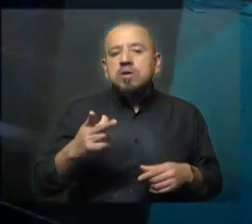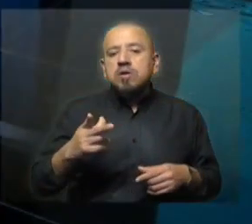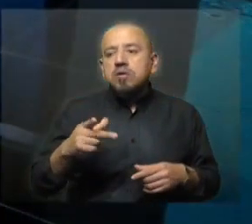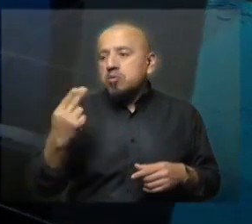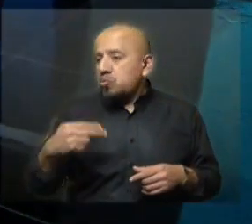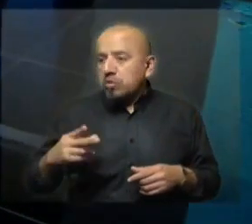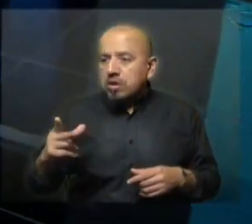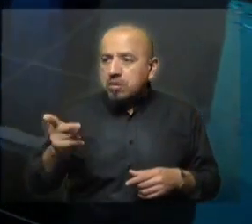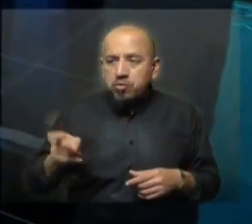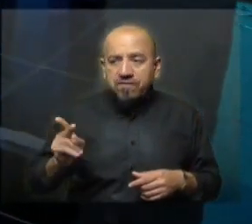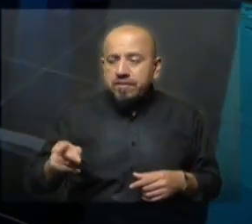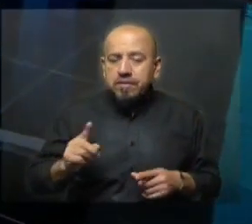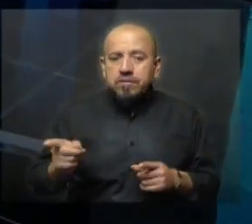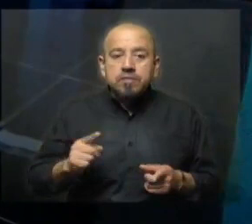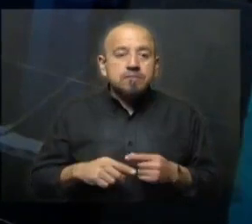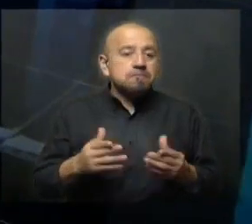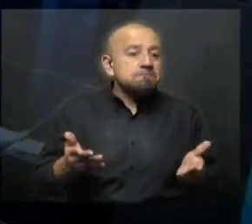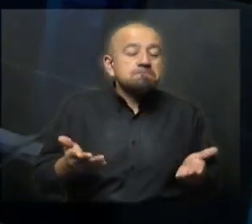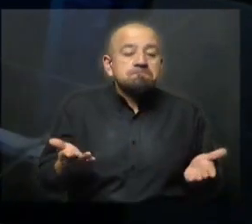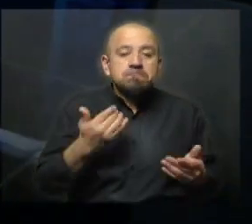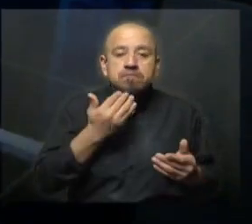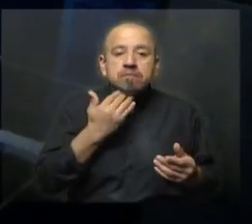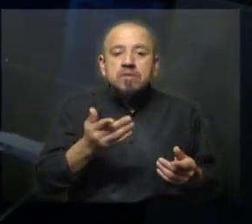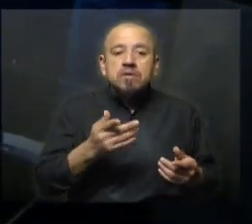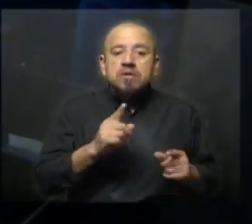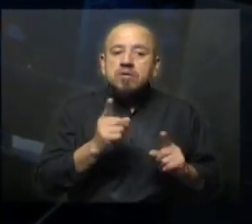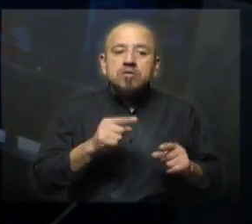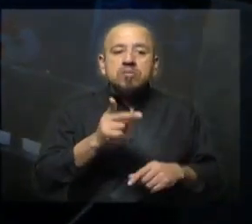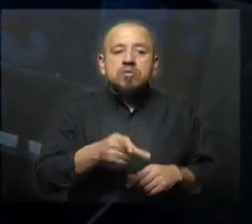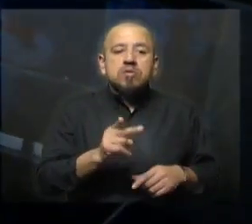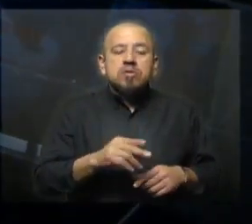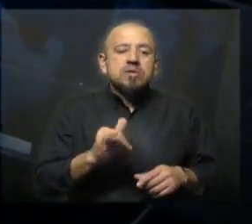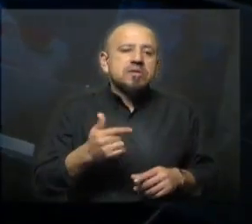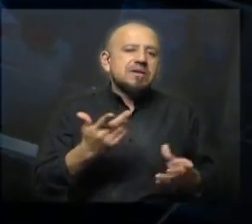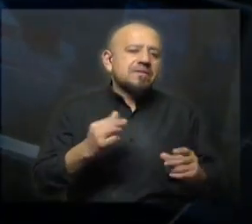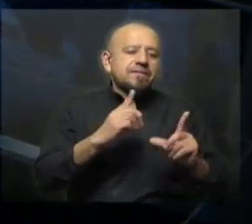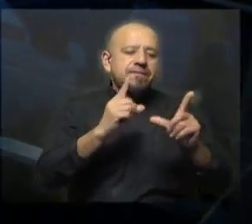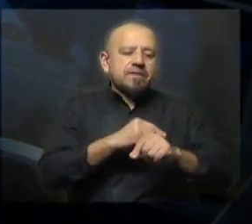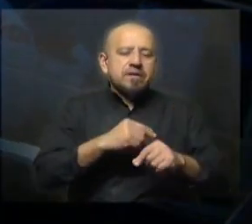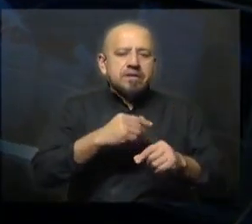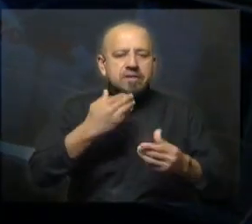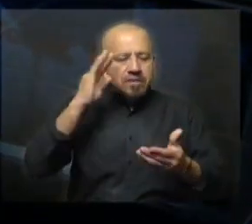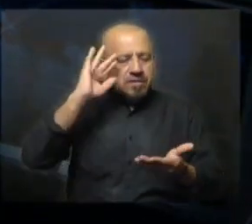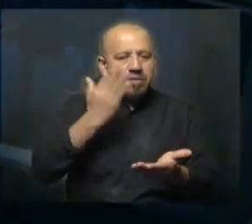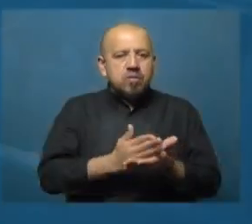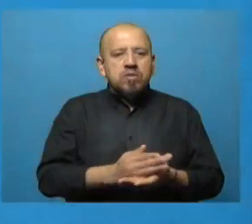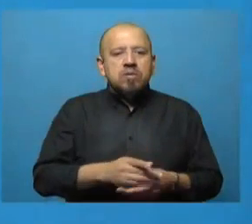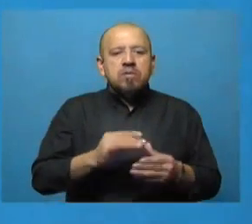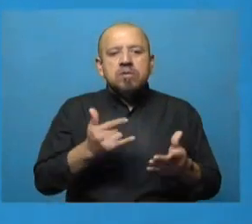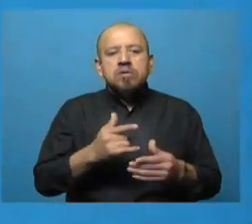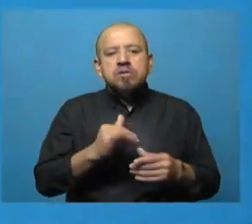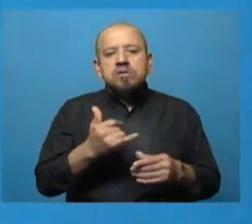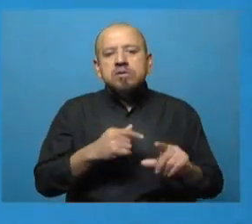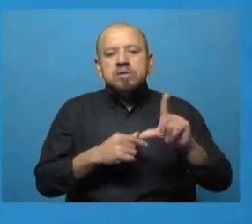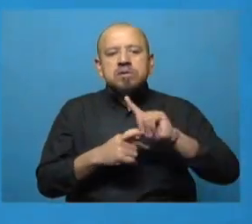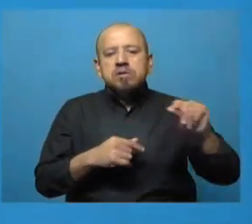no creo que después Yo qué sé no lo prohibieron Porque además ya estábamos saliendo La dictadura era la época cuando se estaba yendo por